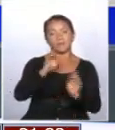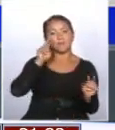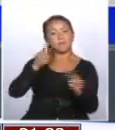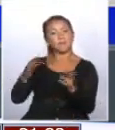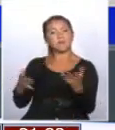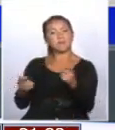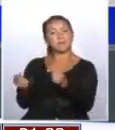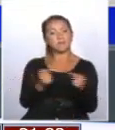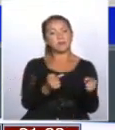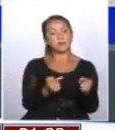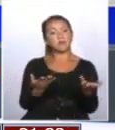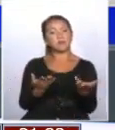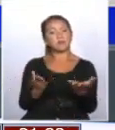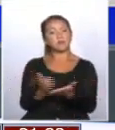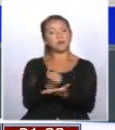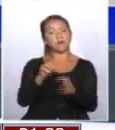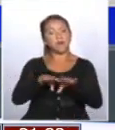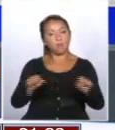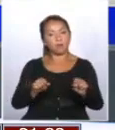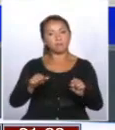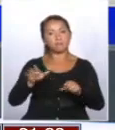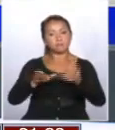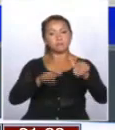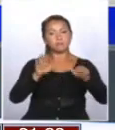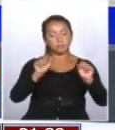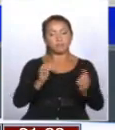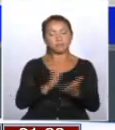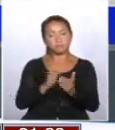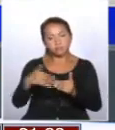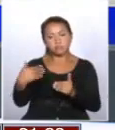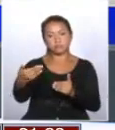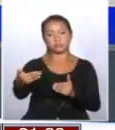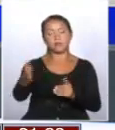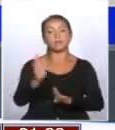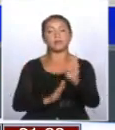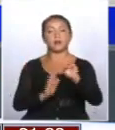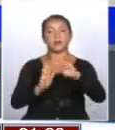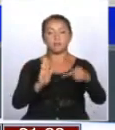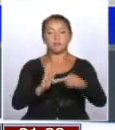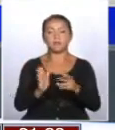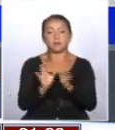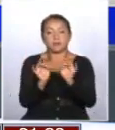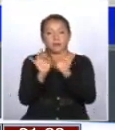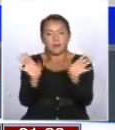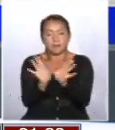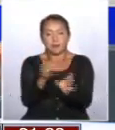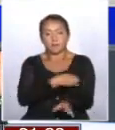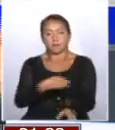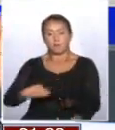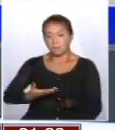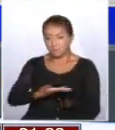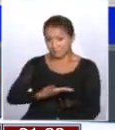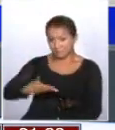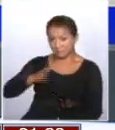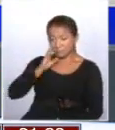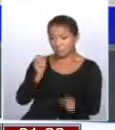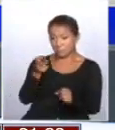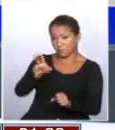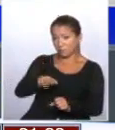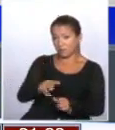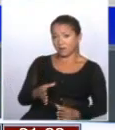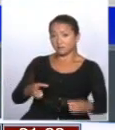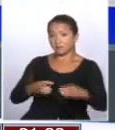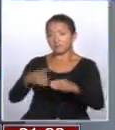se pone de acuerdo la nueva mayoría para poder sacar adelante, en este caso, una reforma tan clave para el gobierno de la presidenta Bachelet? Lo más probable es que vuelva a la Cámara